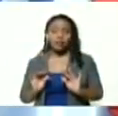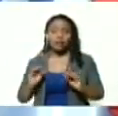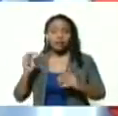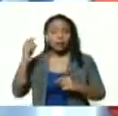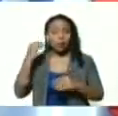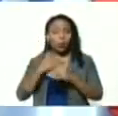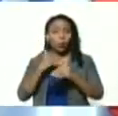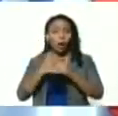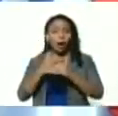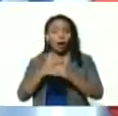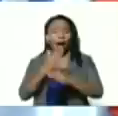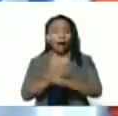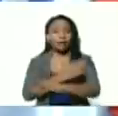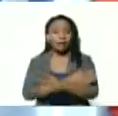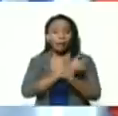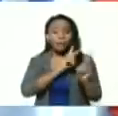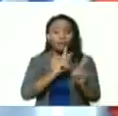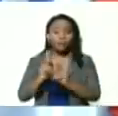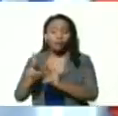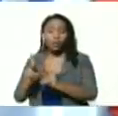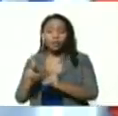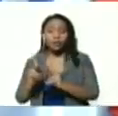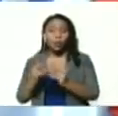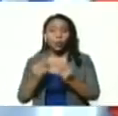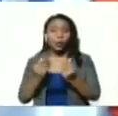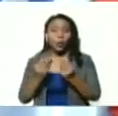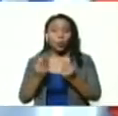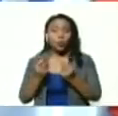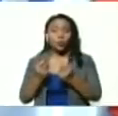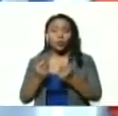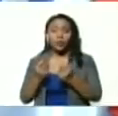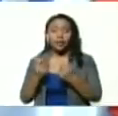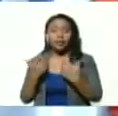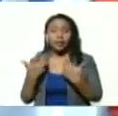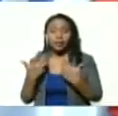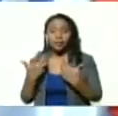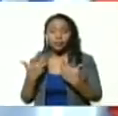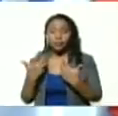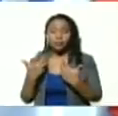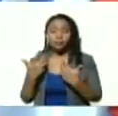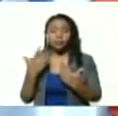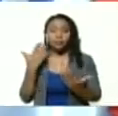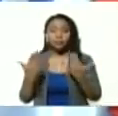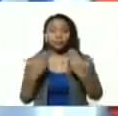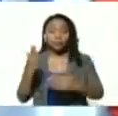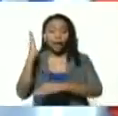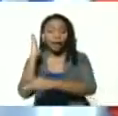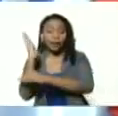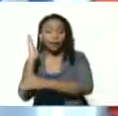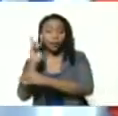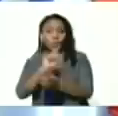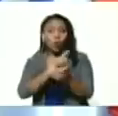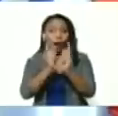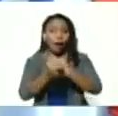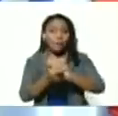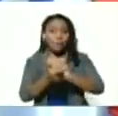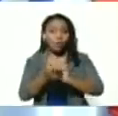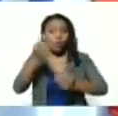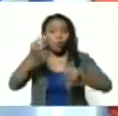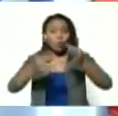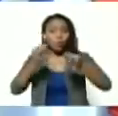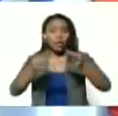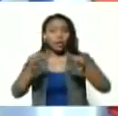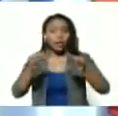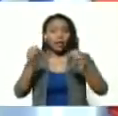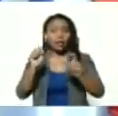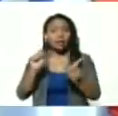premeditada, un recurso de apelación ante un cambio de calificación jurídica,